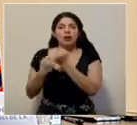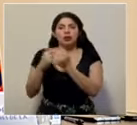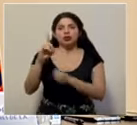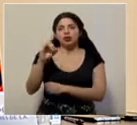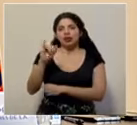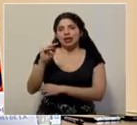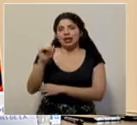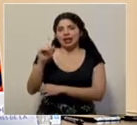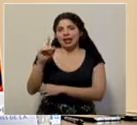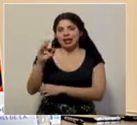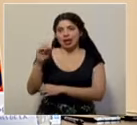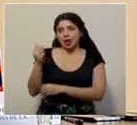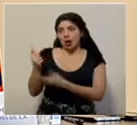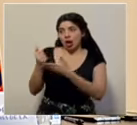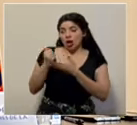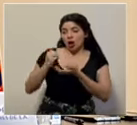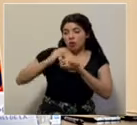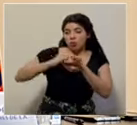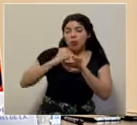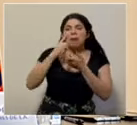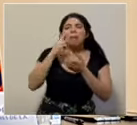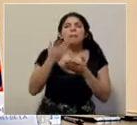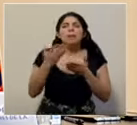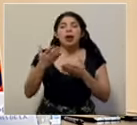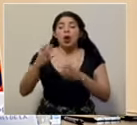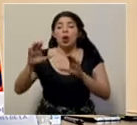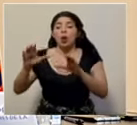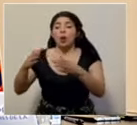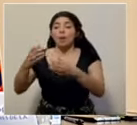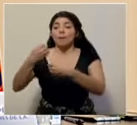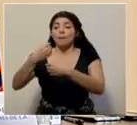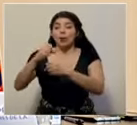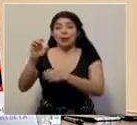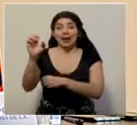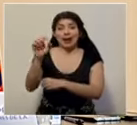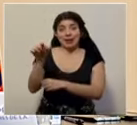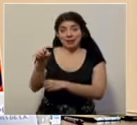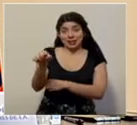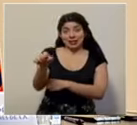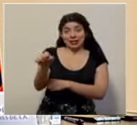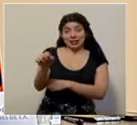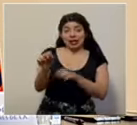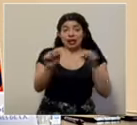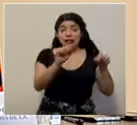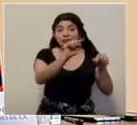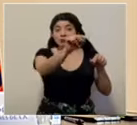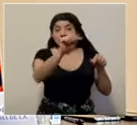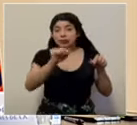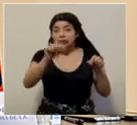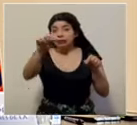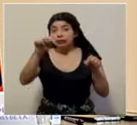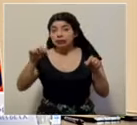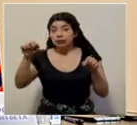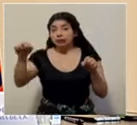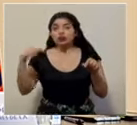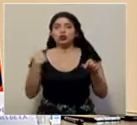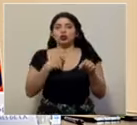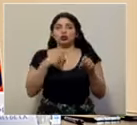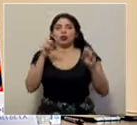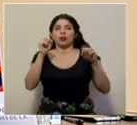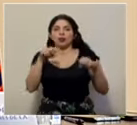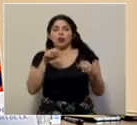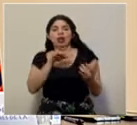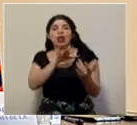y pretendemos que los comités municipales de emergencia podamos, o a través de los comités municipales de emergencia, podamos bajar